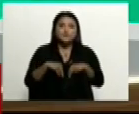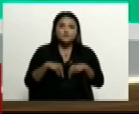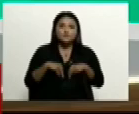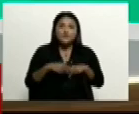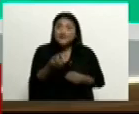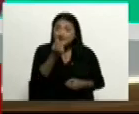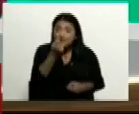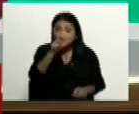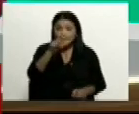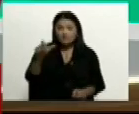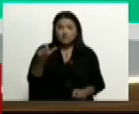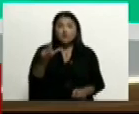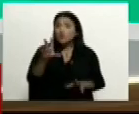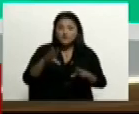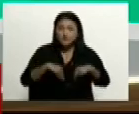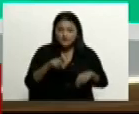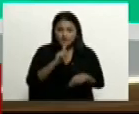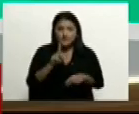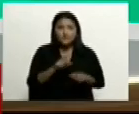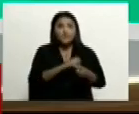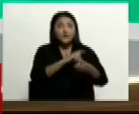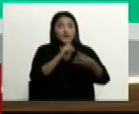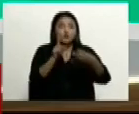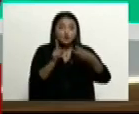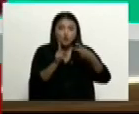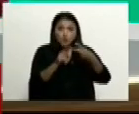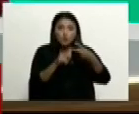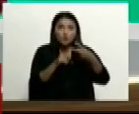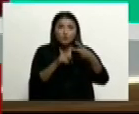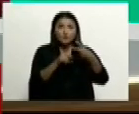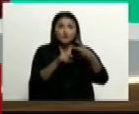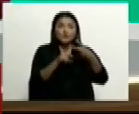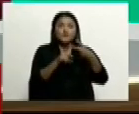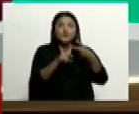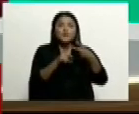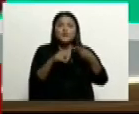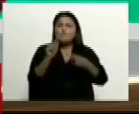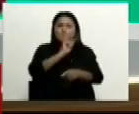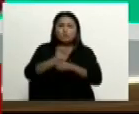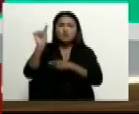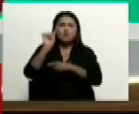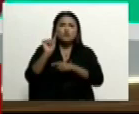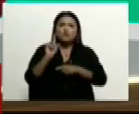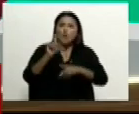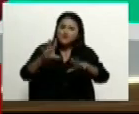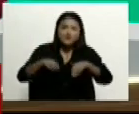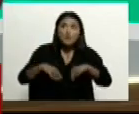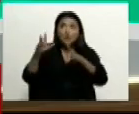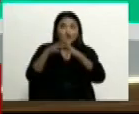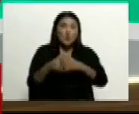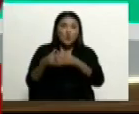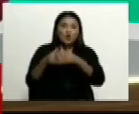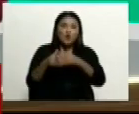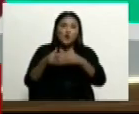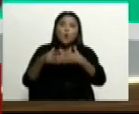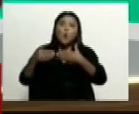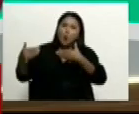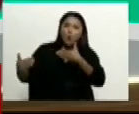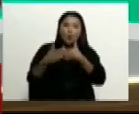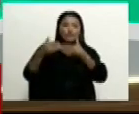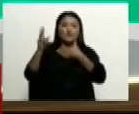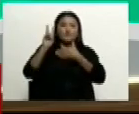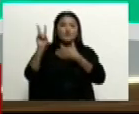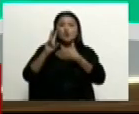En segundo lugar, la condena absoluta a las sanciones criminales de los Estados Unidos de Norteamérica contra nuestro